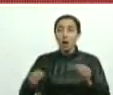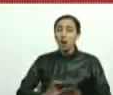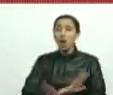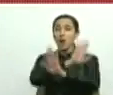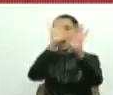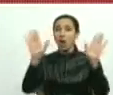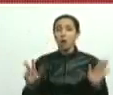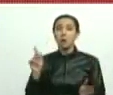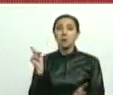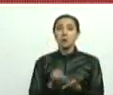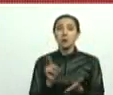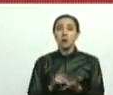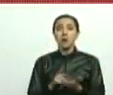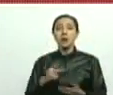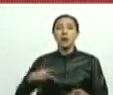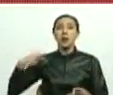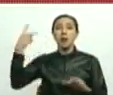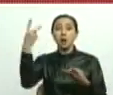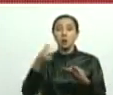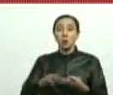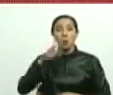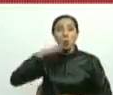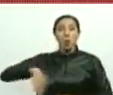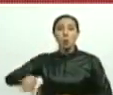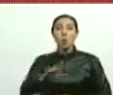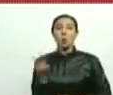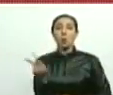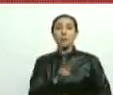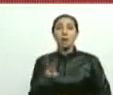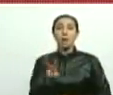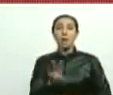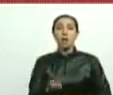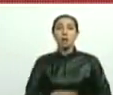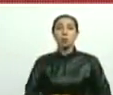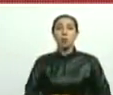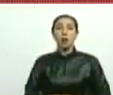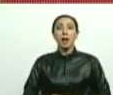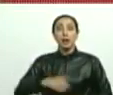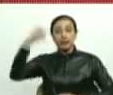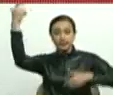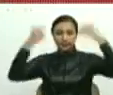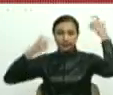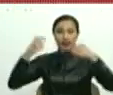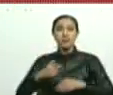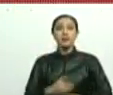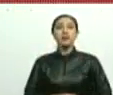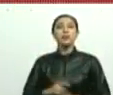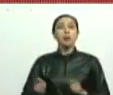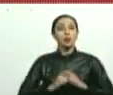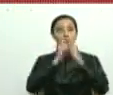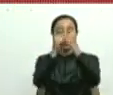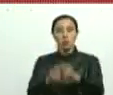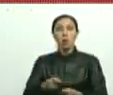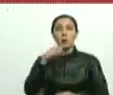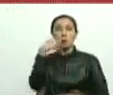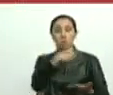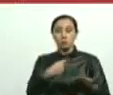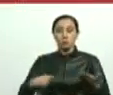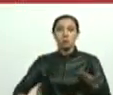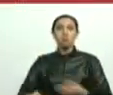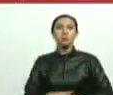presencial de la voluntad del pueblo de Venezuela, del pueblo chavista, que los ha puesto su nombre